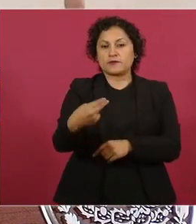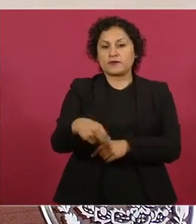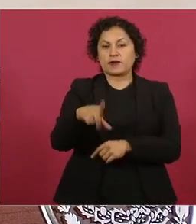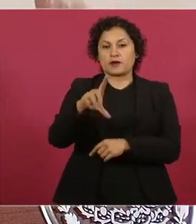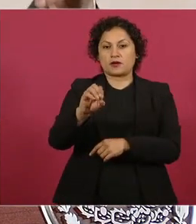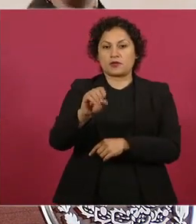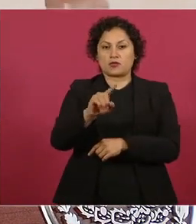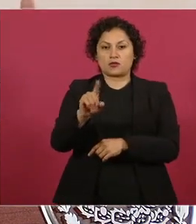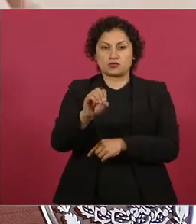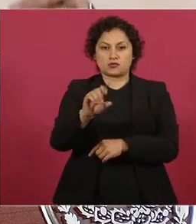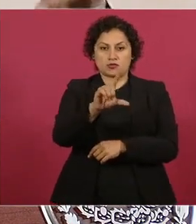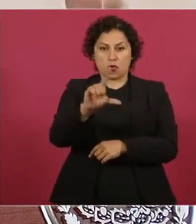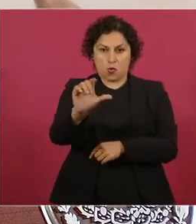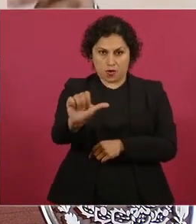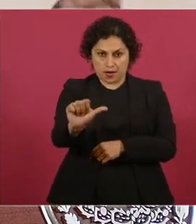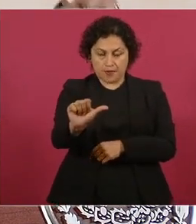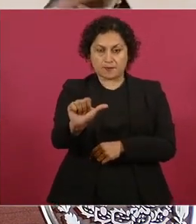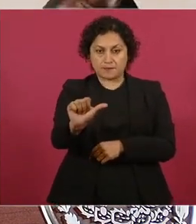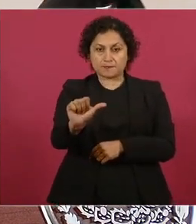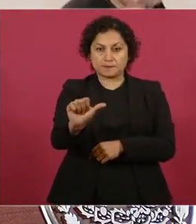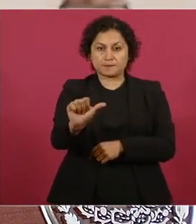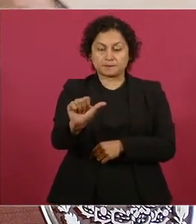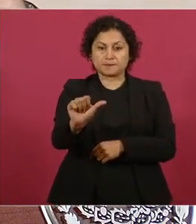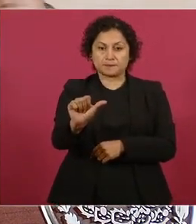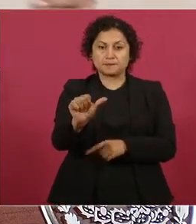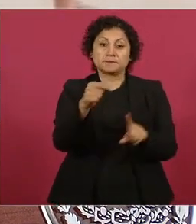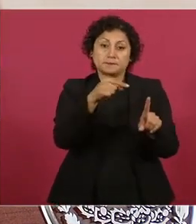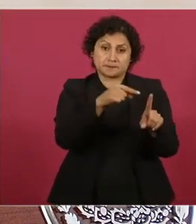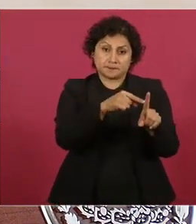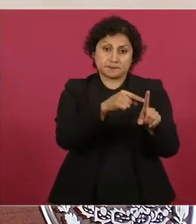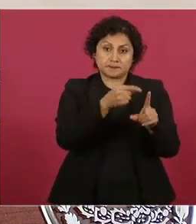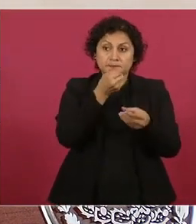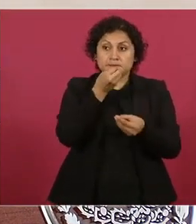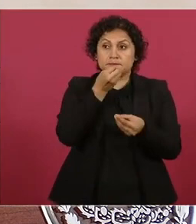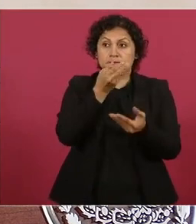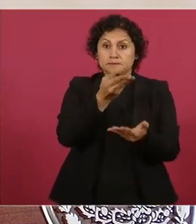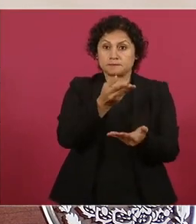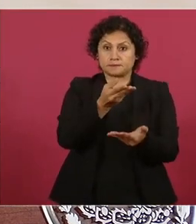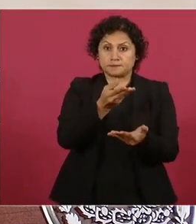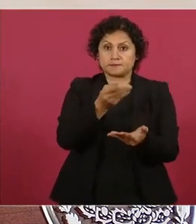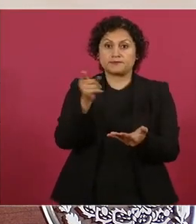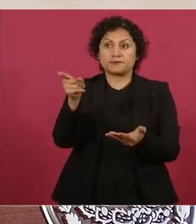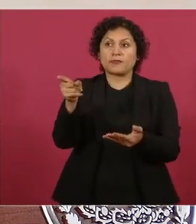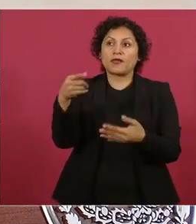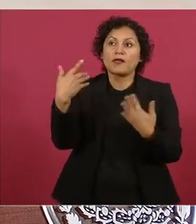cómo esta empresa Odebrecht